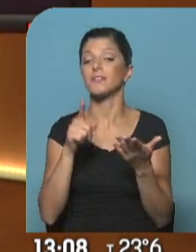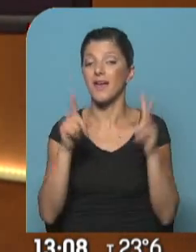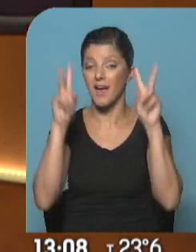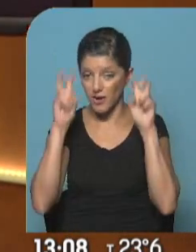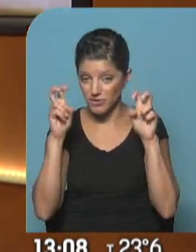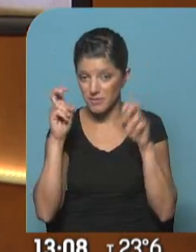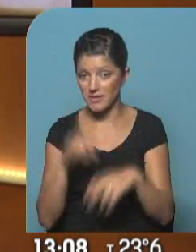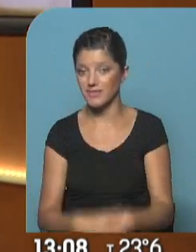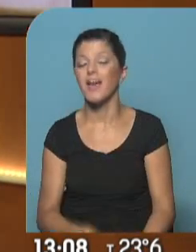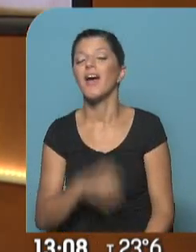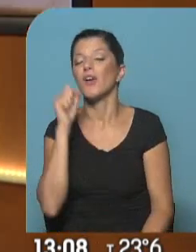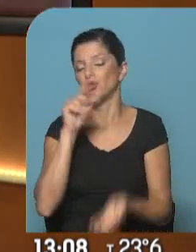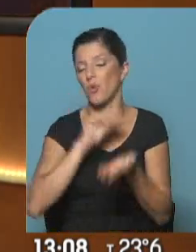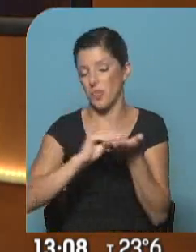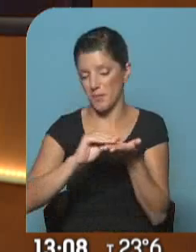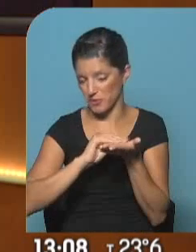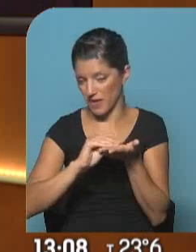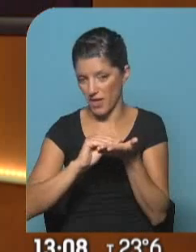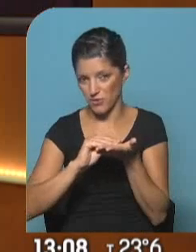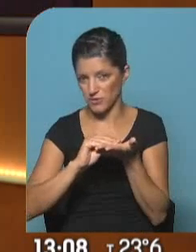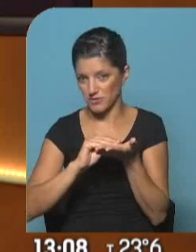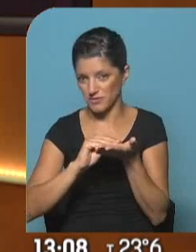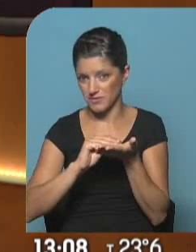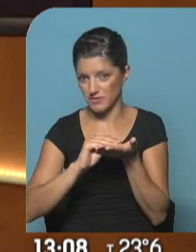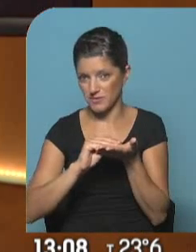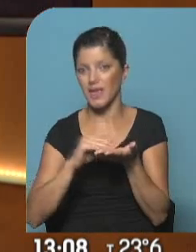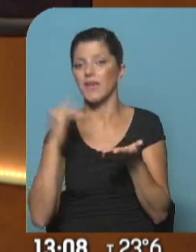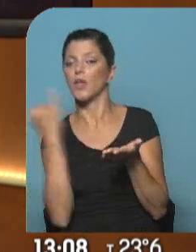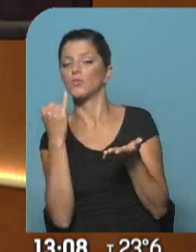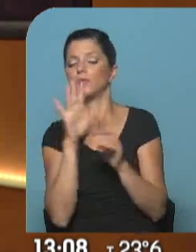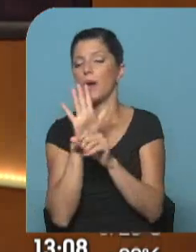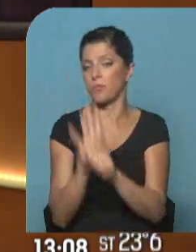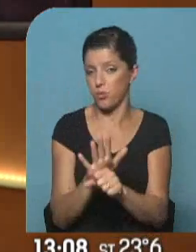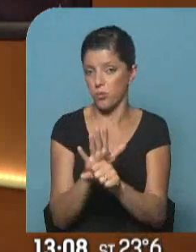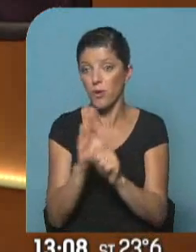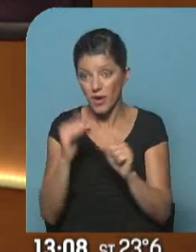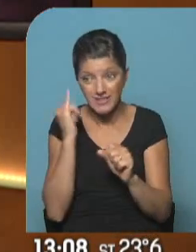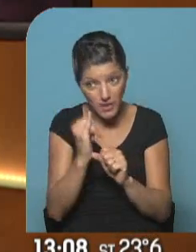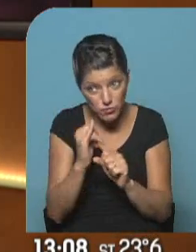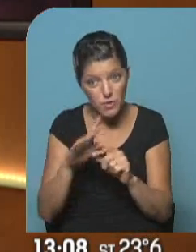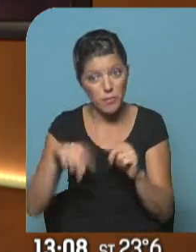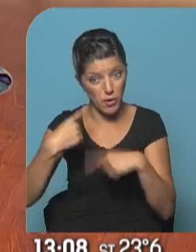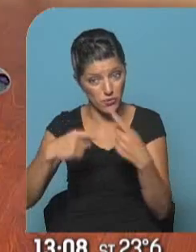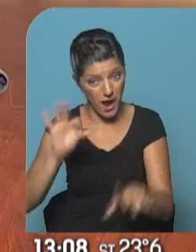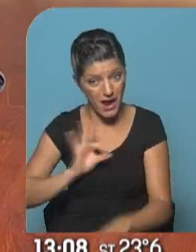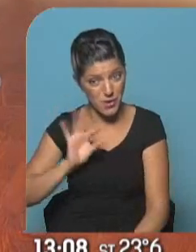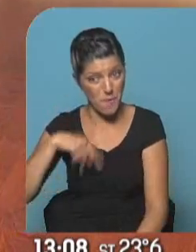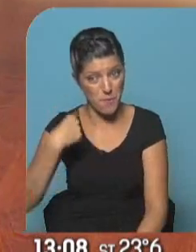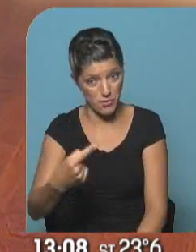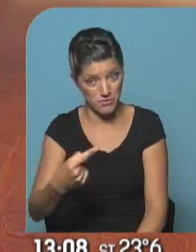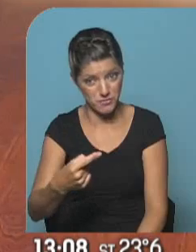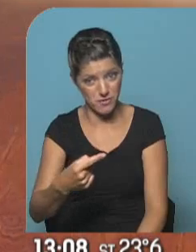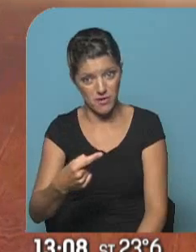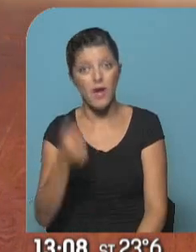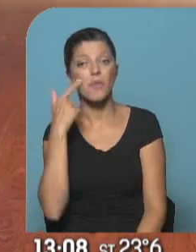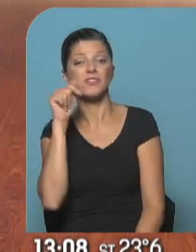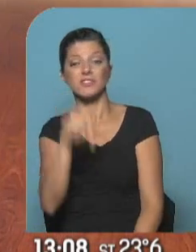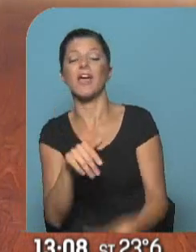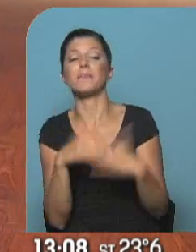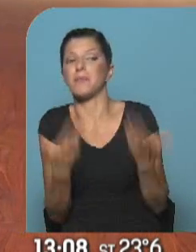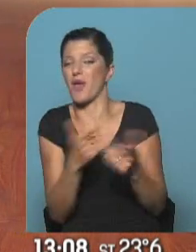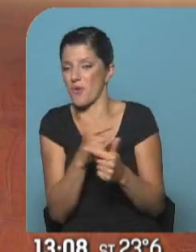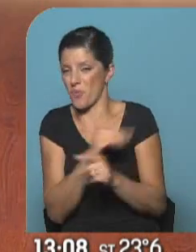a pesar de eso, en las calles, como ustedes decían, no hay protestas. Al mismo tiempo, o sea, entonces está la reforma laboral, está una